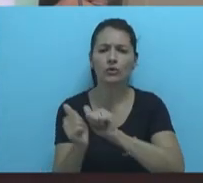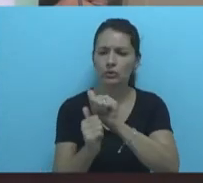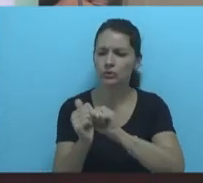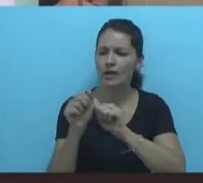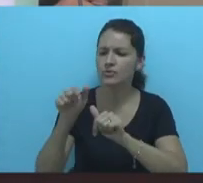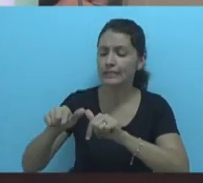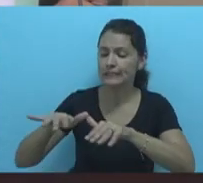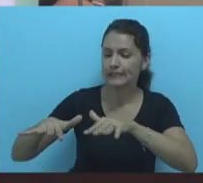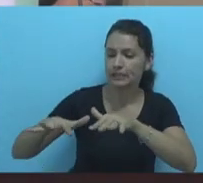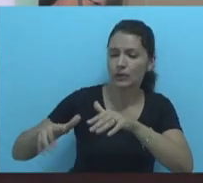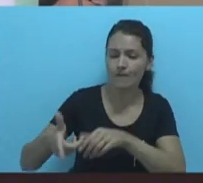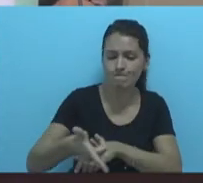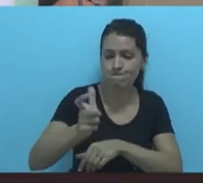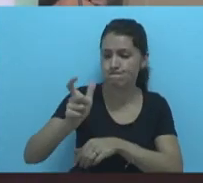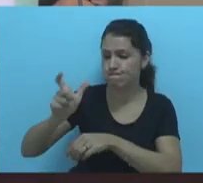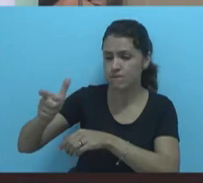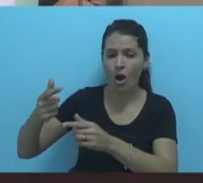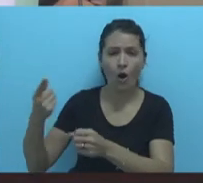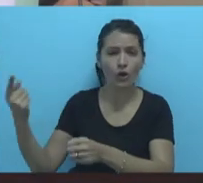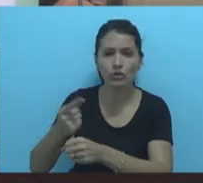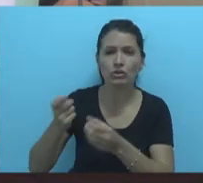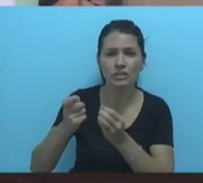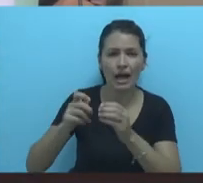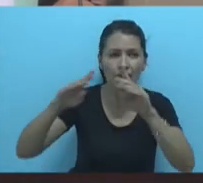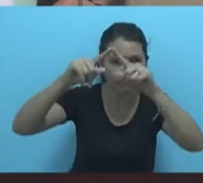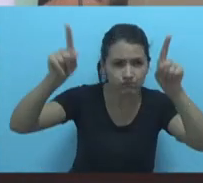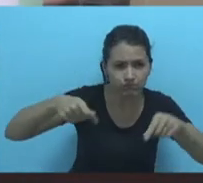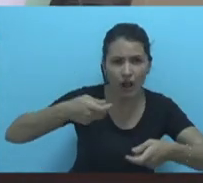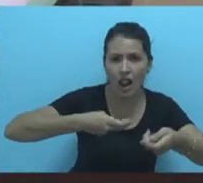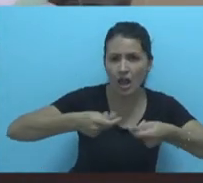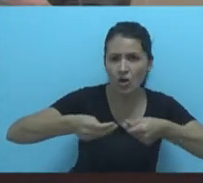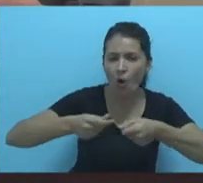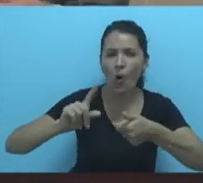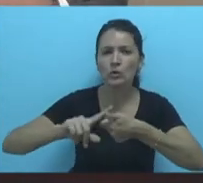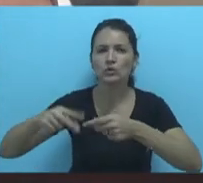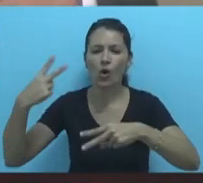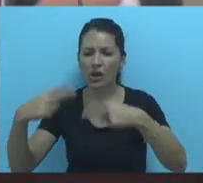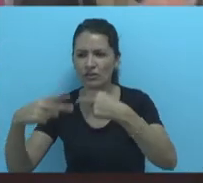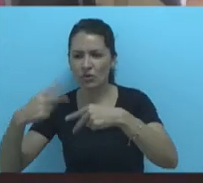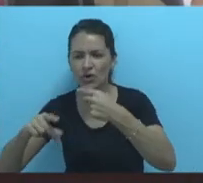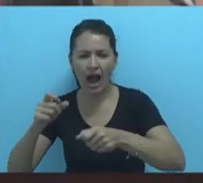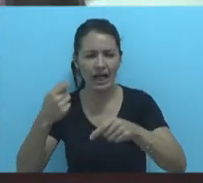fuego, extorsiones a comerciantes, balaceras contra comercios y locales gastronómicos.